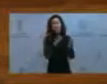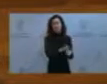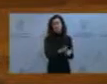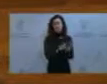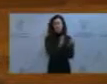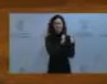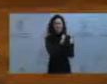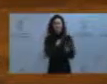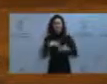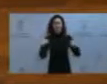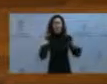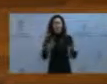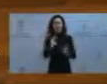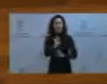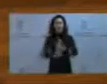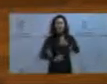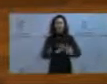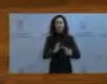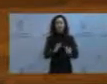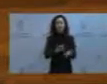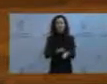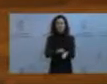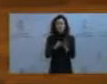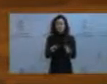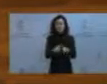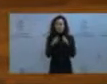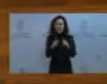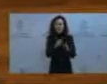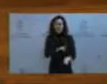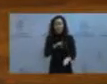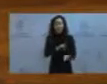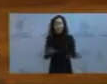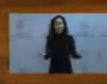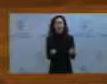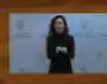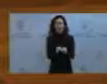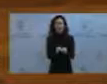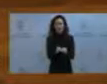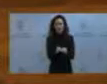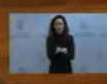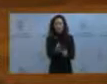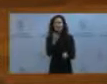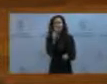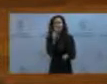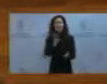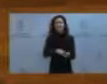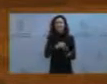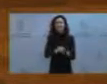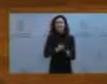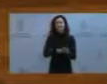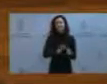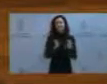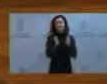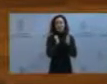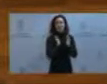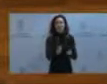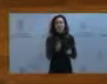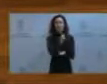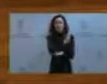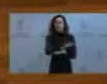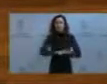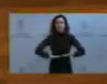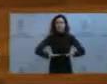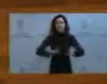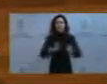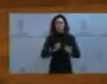cualquiera, u organizar los servicios sociales, resumo, siempre que dicho sistema de adjudicación garantice una